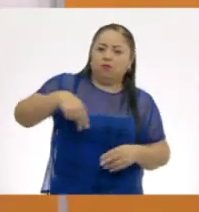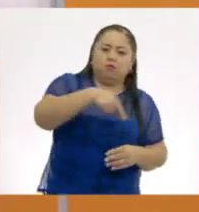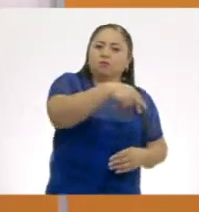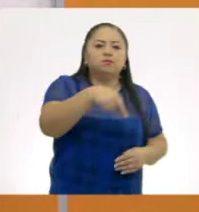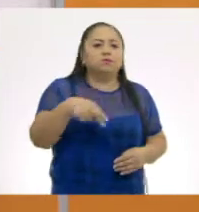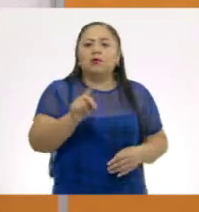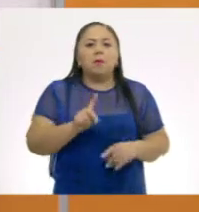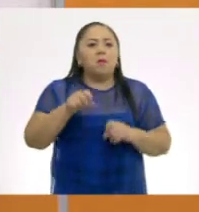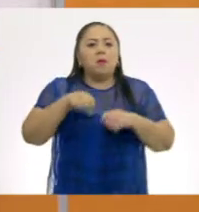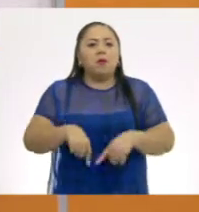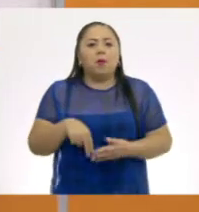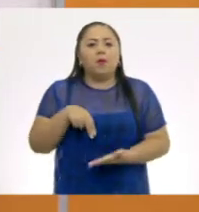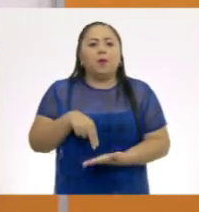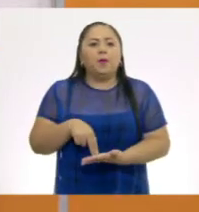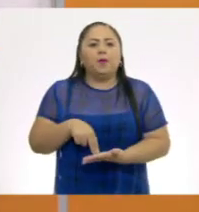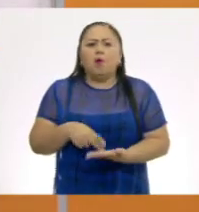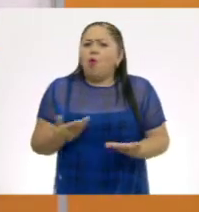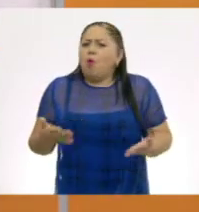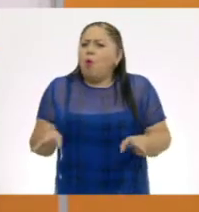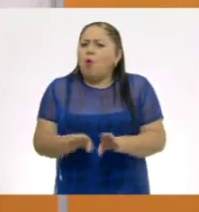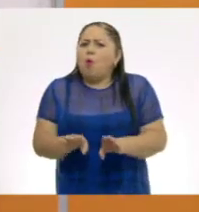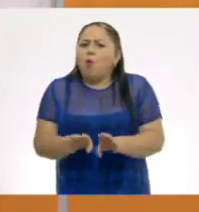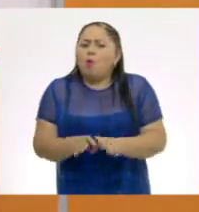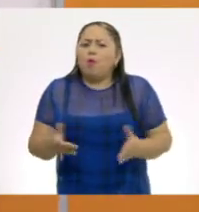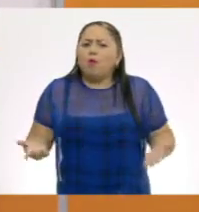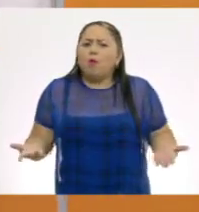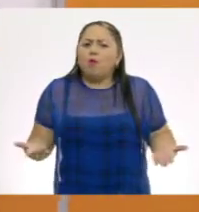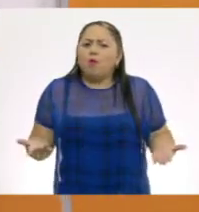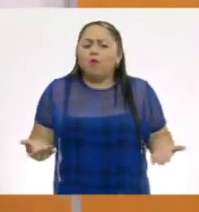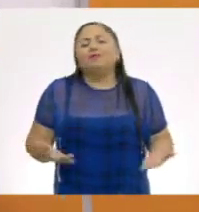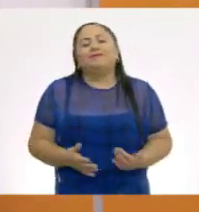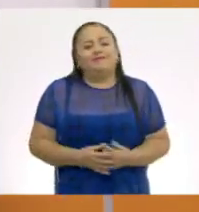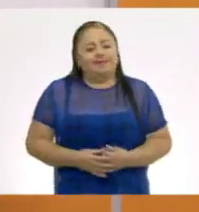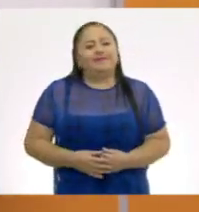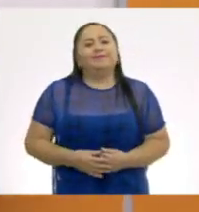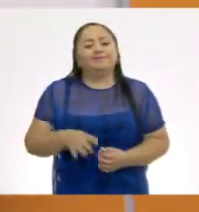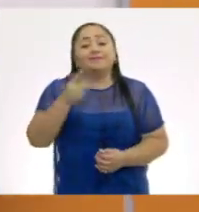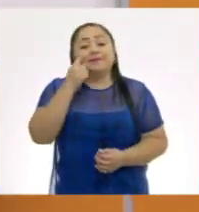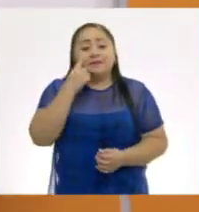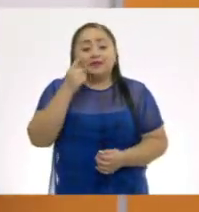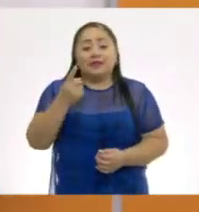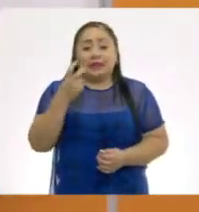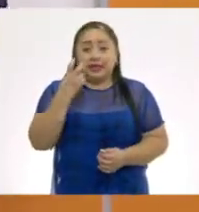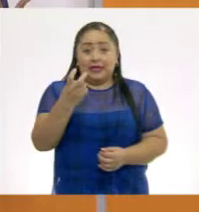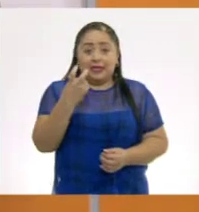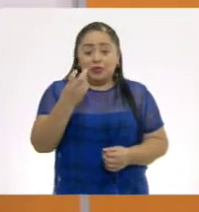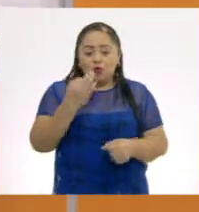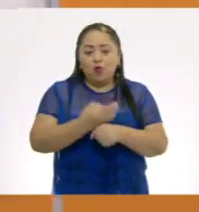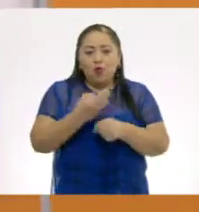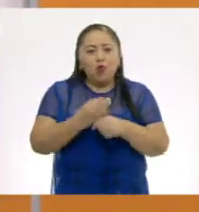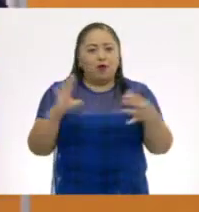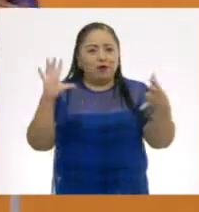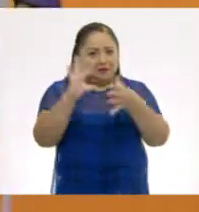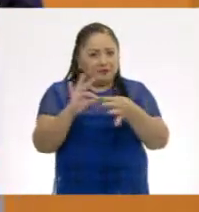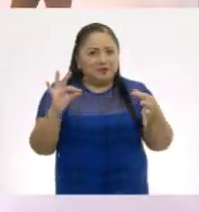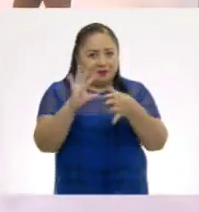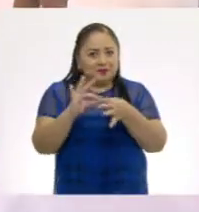lados. ¿Cómo lo hacen? ¿Sí? Exactamente. Es lo de lo que estamos hablando,